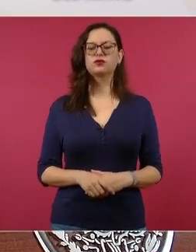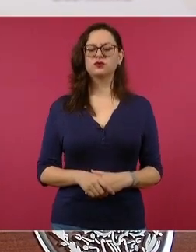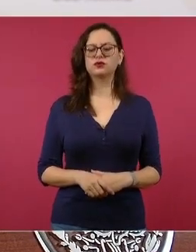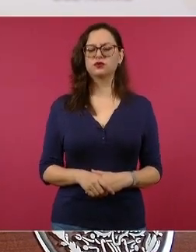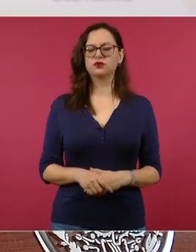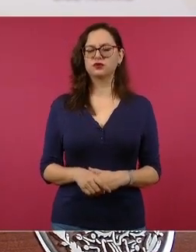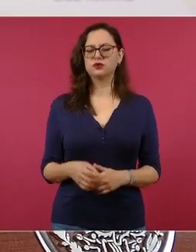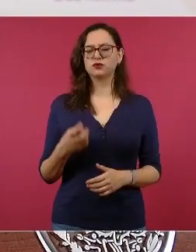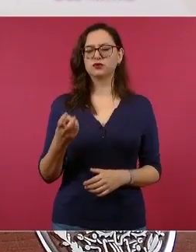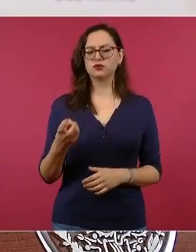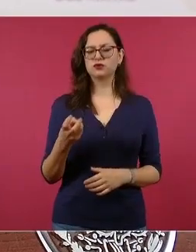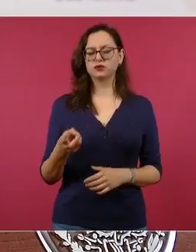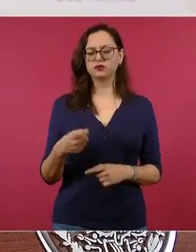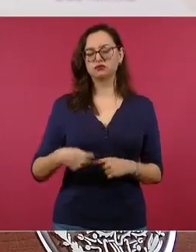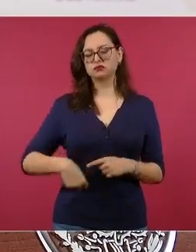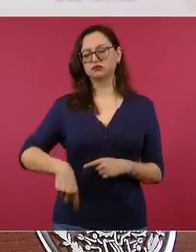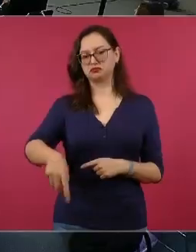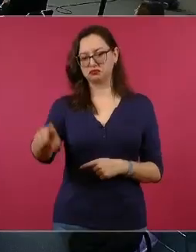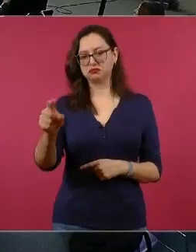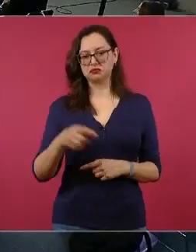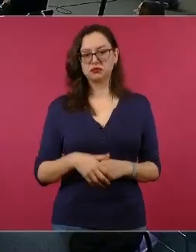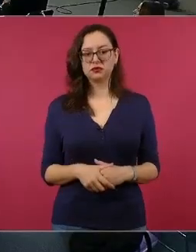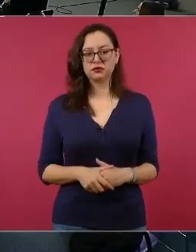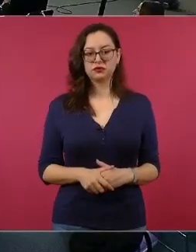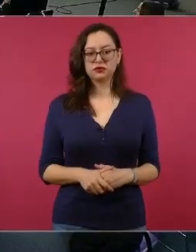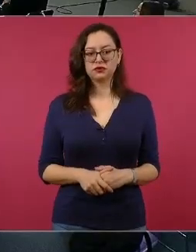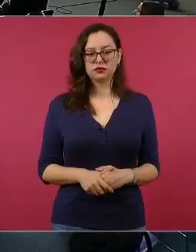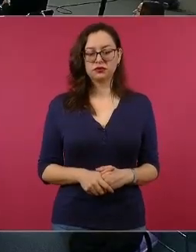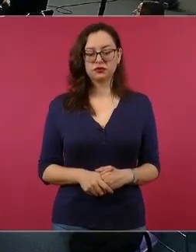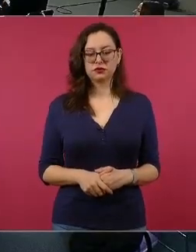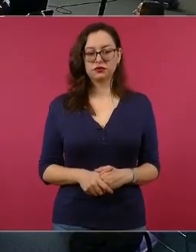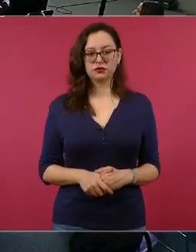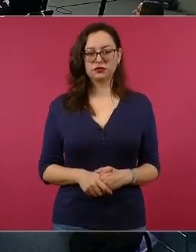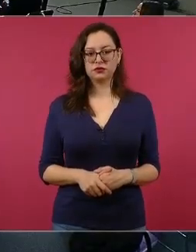sí hay eso, ese informe.